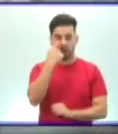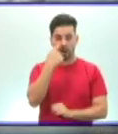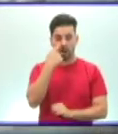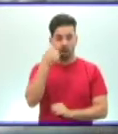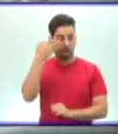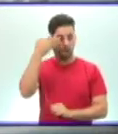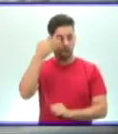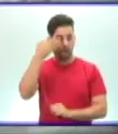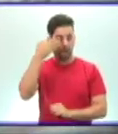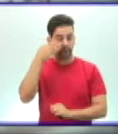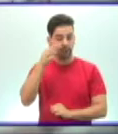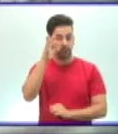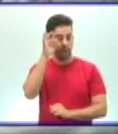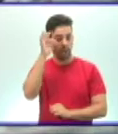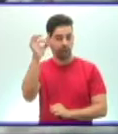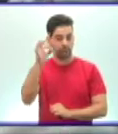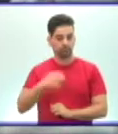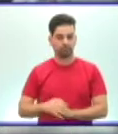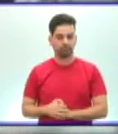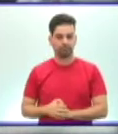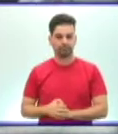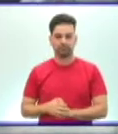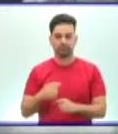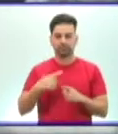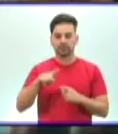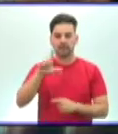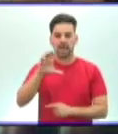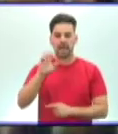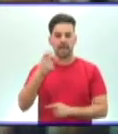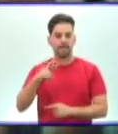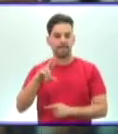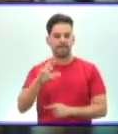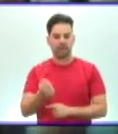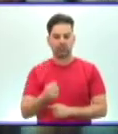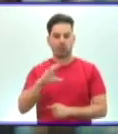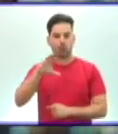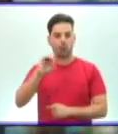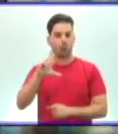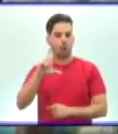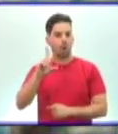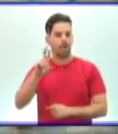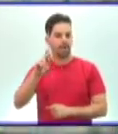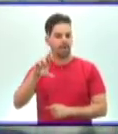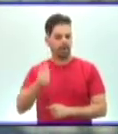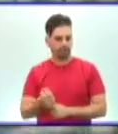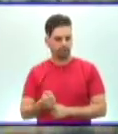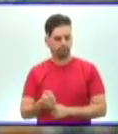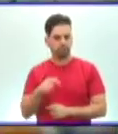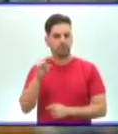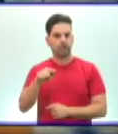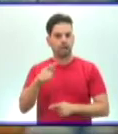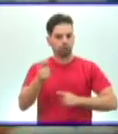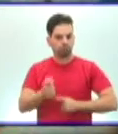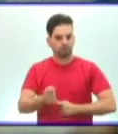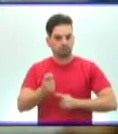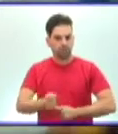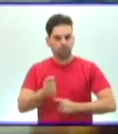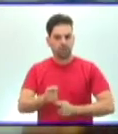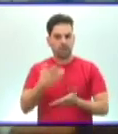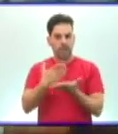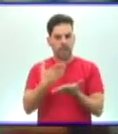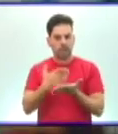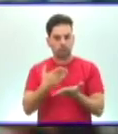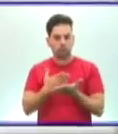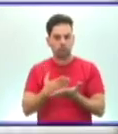lepra. También realizó investigaciones sobre el cólera y persistió en el estudio de la fiebre amarilla hasta llegar